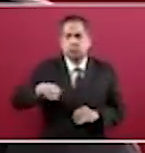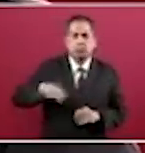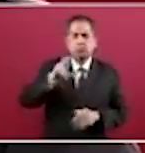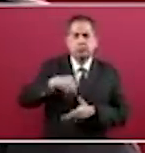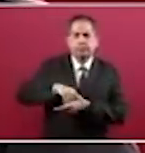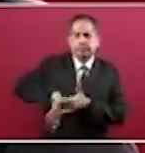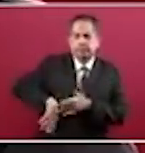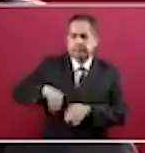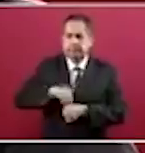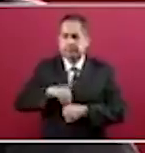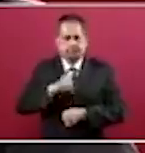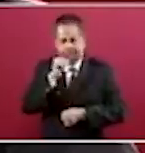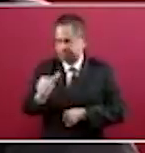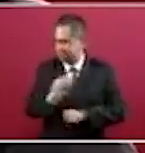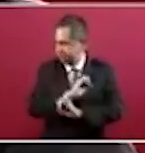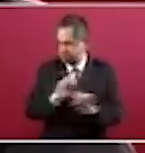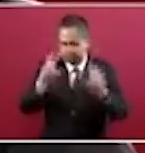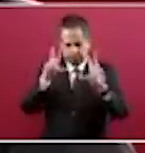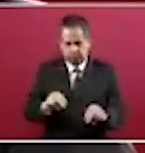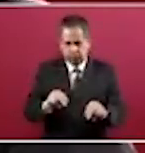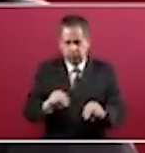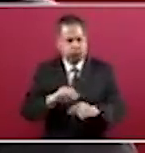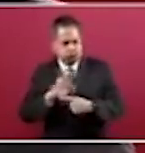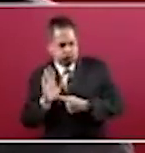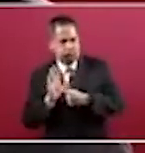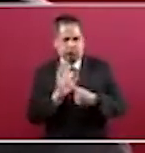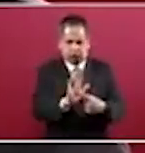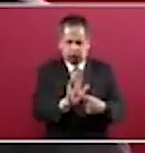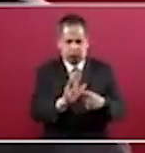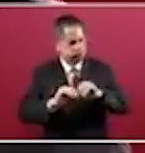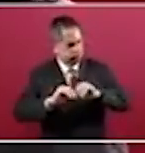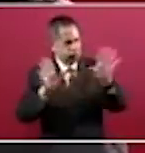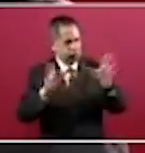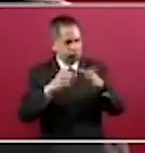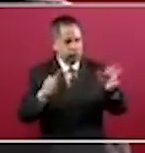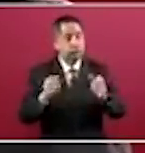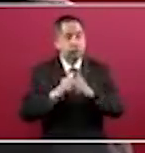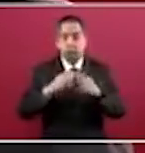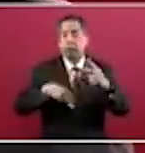ocultar absolutamente nada. Y se va a proceder